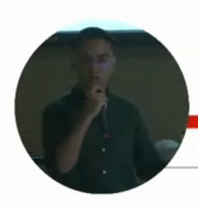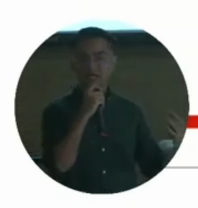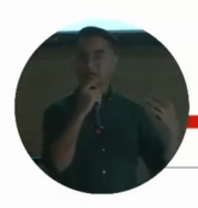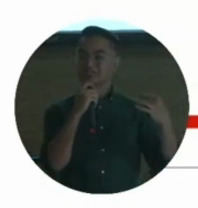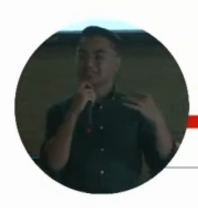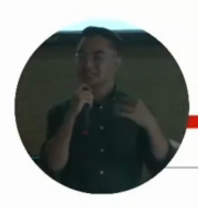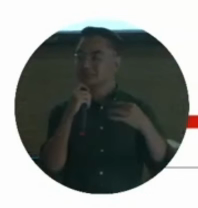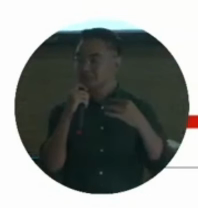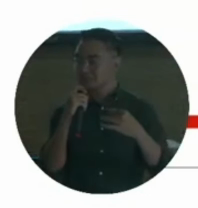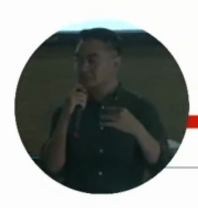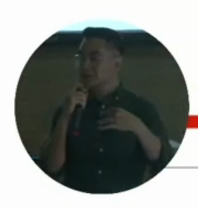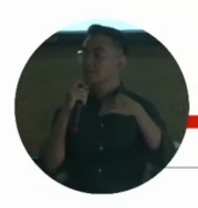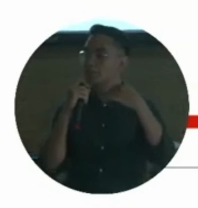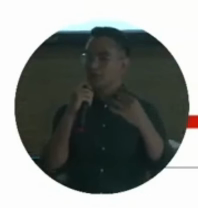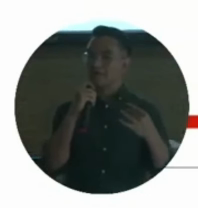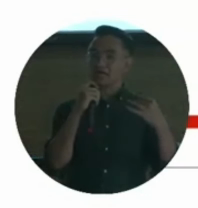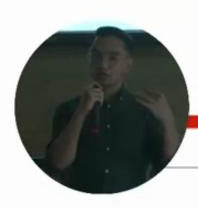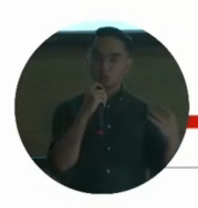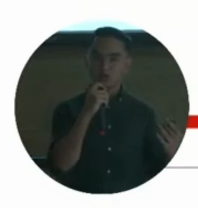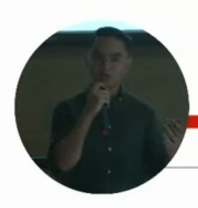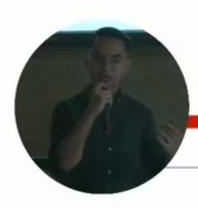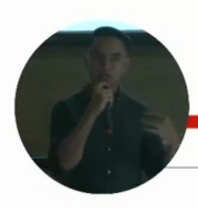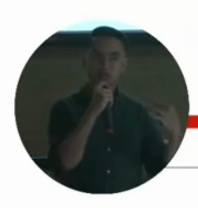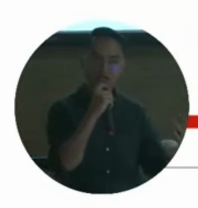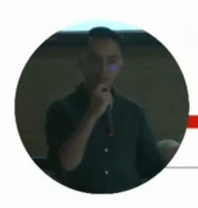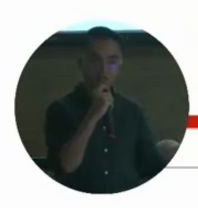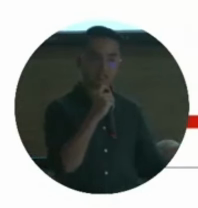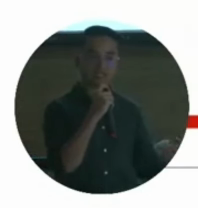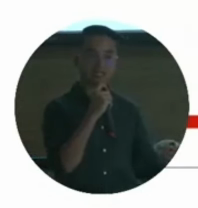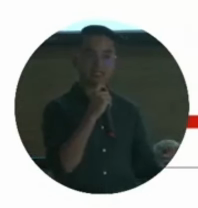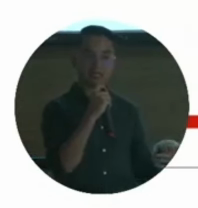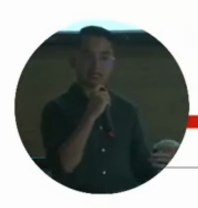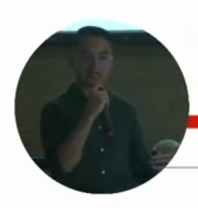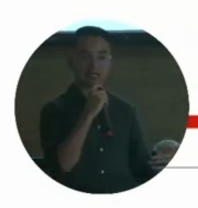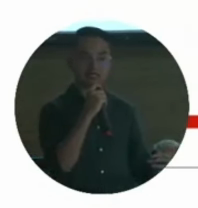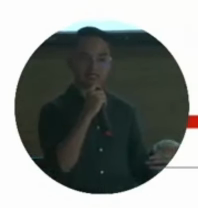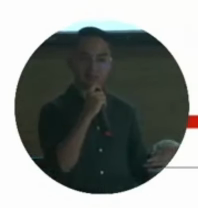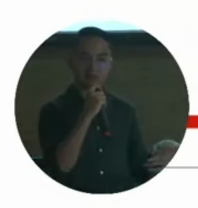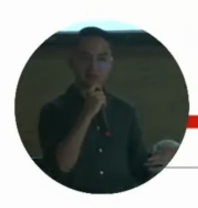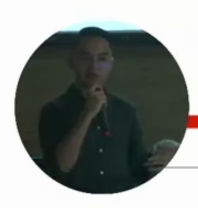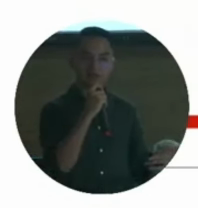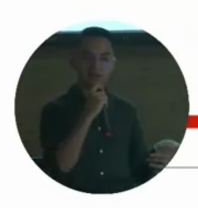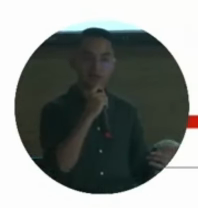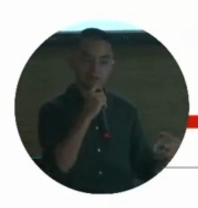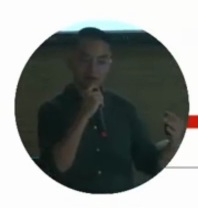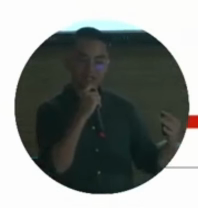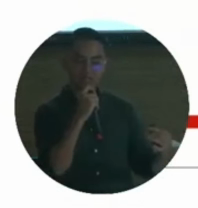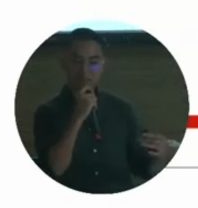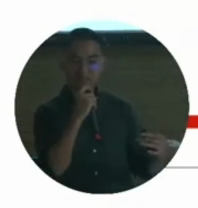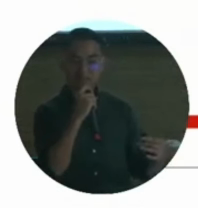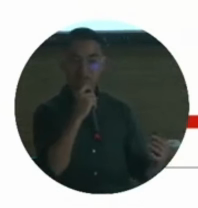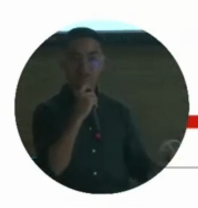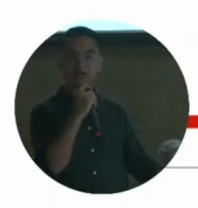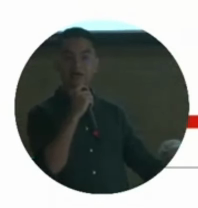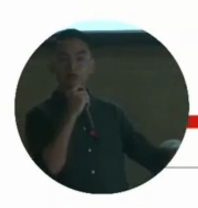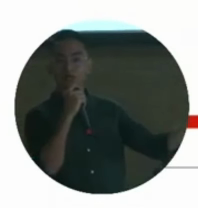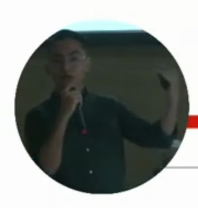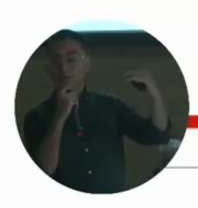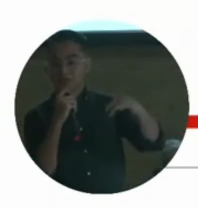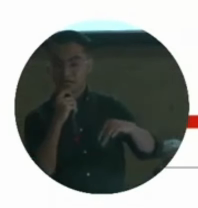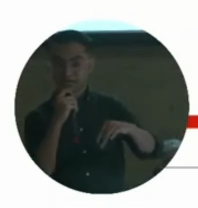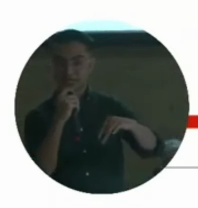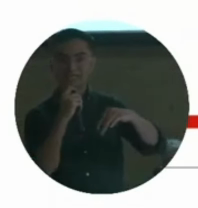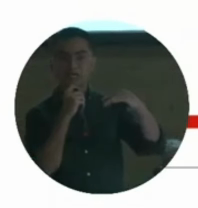de infraestructura, evidentemente, puede dar el cubrimiento a todas las personas que quisieran entrar al sistema educativo. Pero ¿qué está pasando?